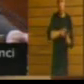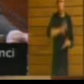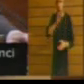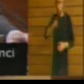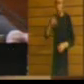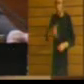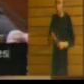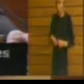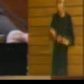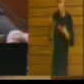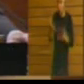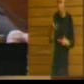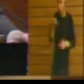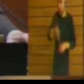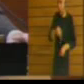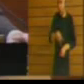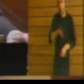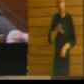nuestra comunidad.